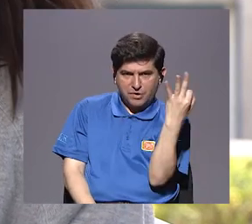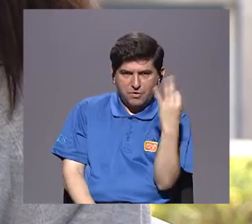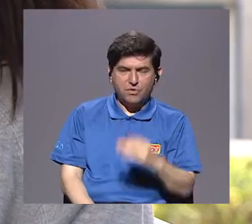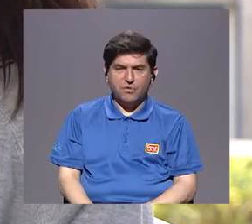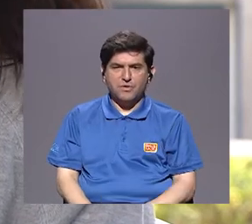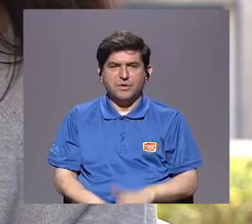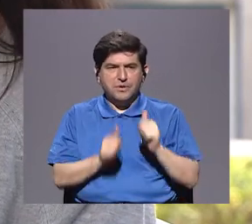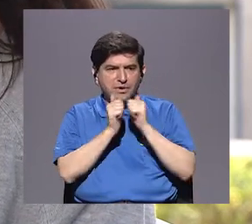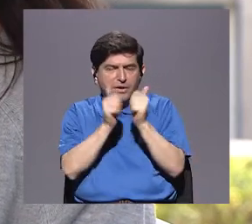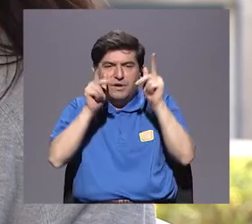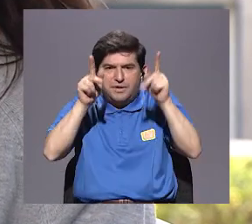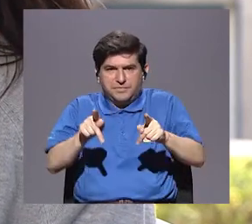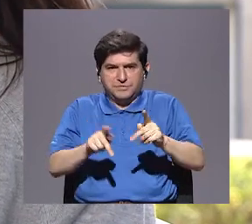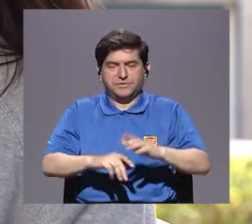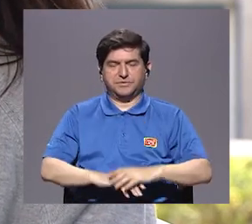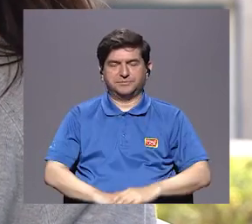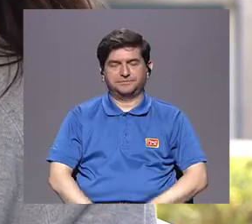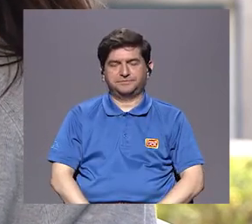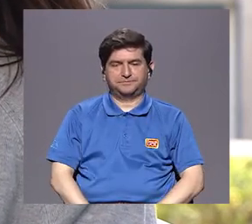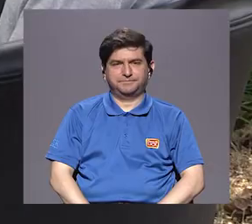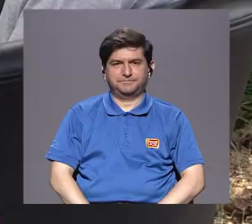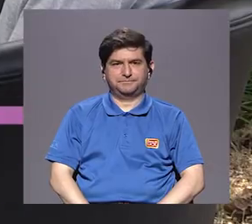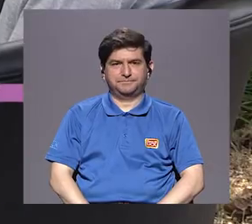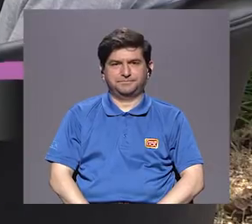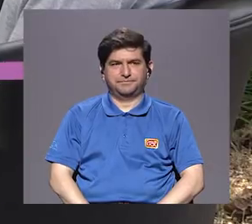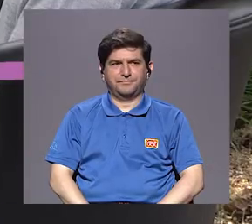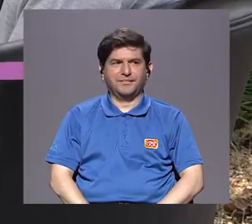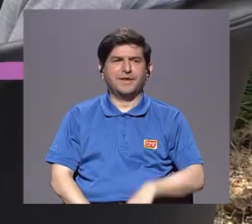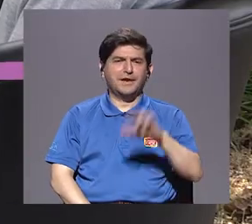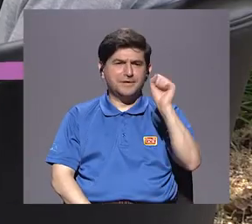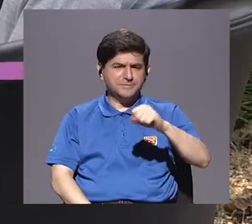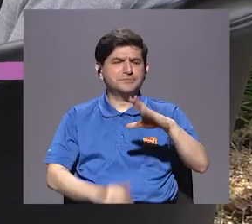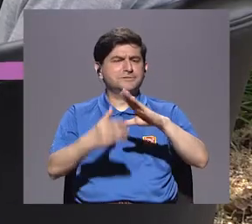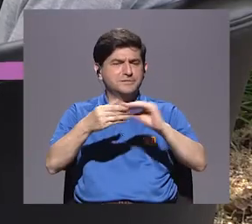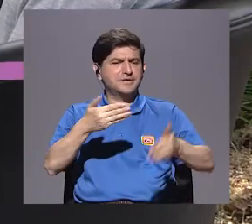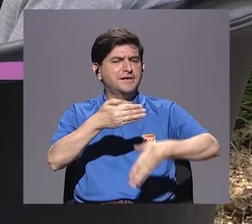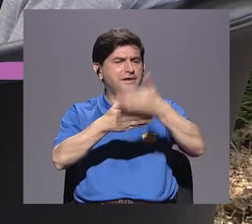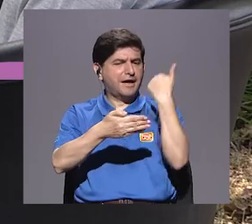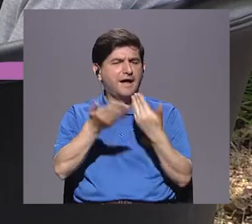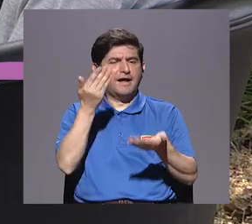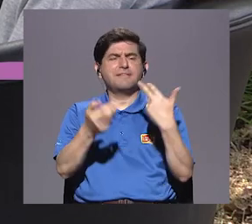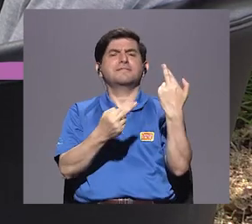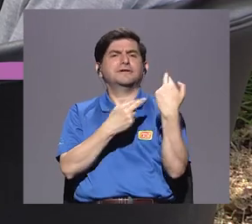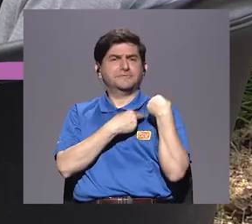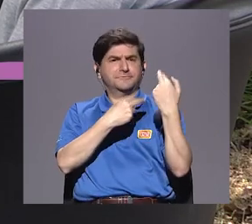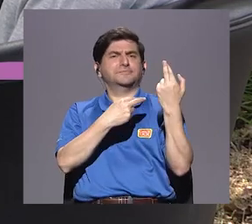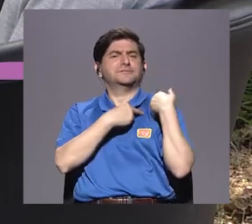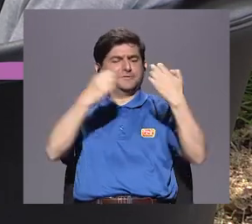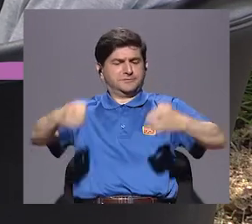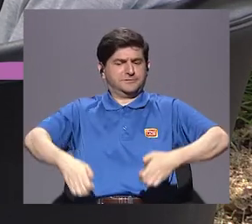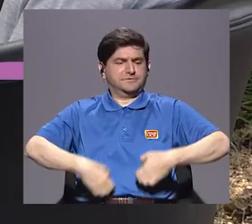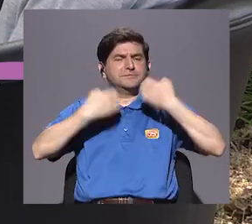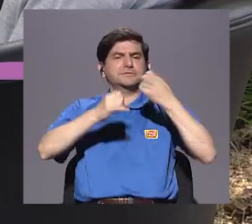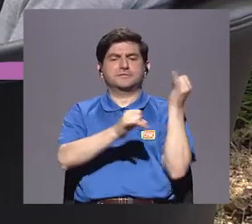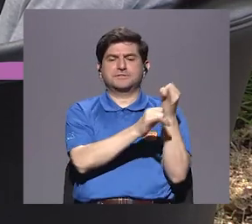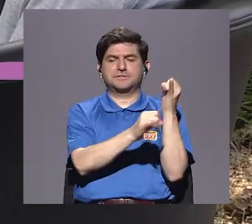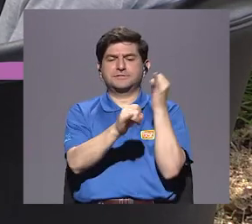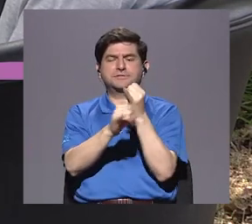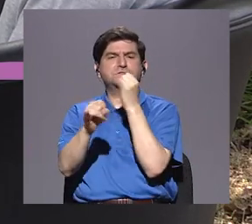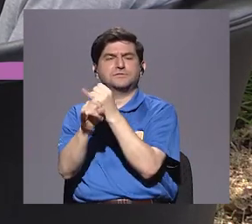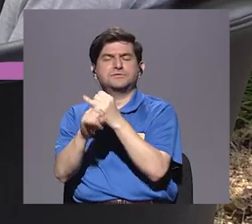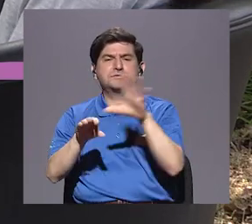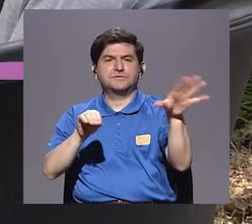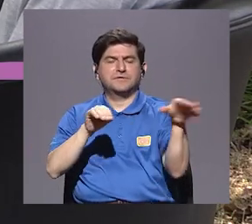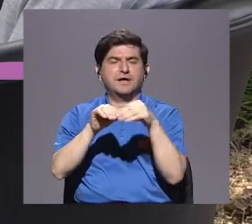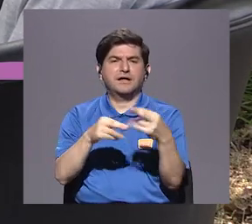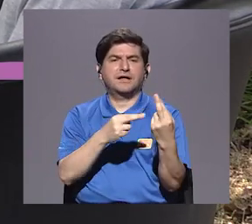para acompañar a esa persona. Sí, es lo que me comentaba antes un poco acerca de la responsabilidad que existen en las instituciones, uh-huh. además de